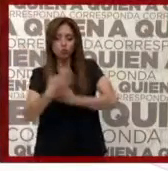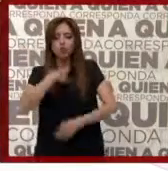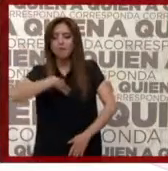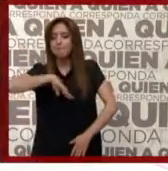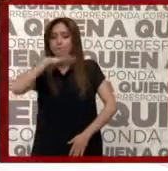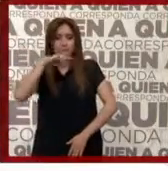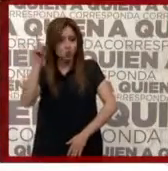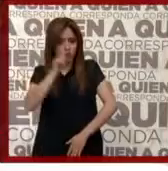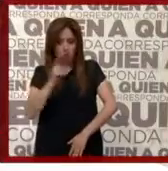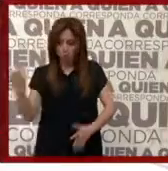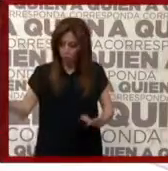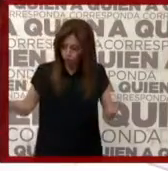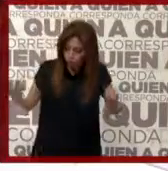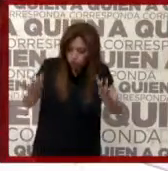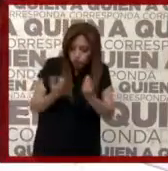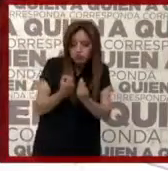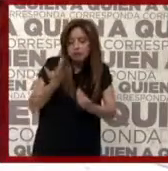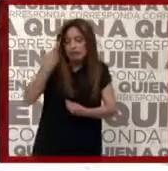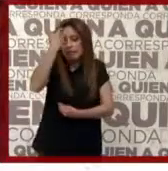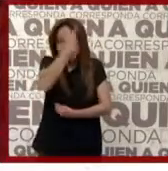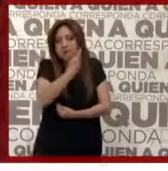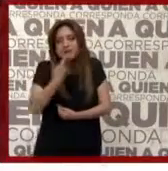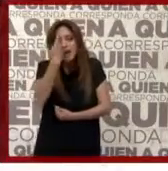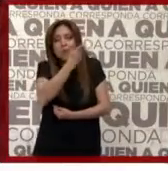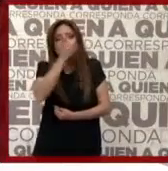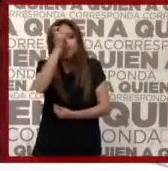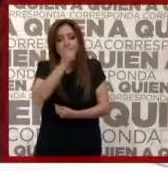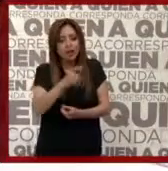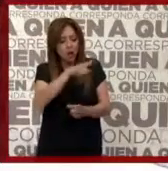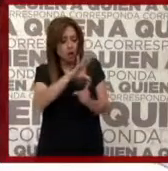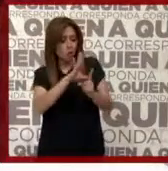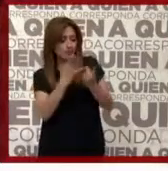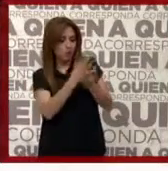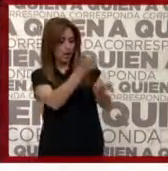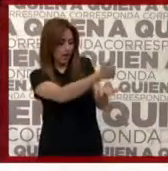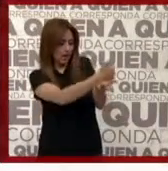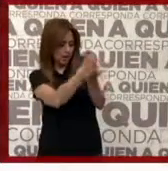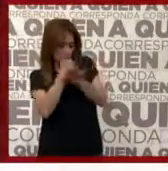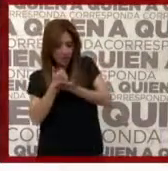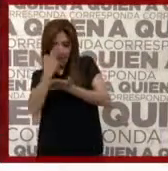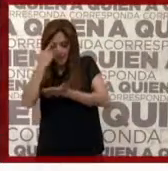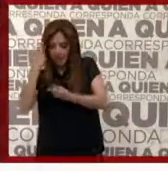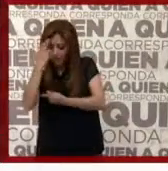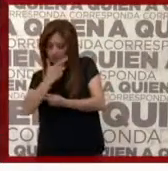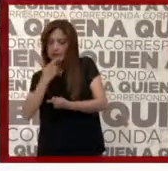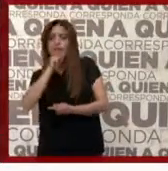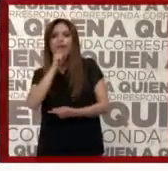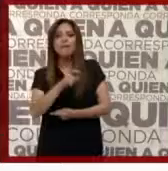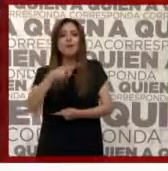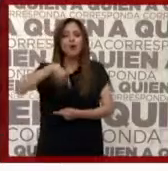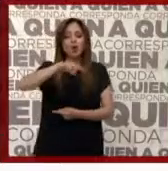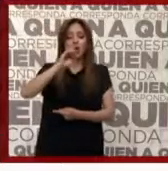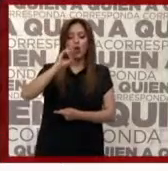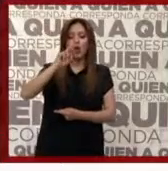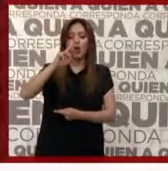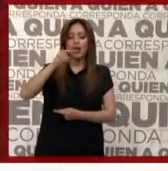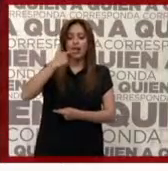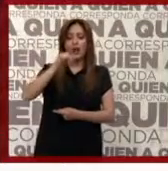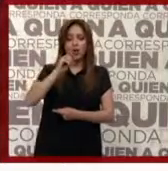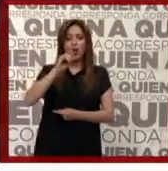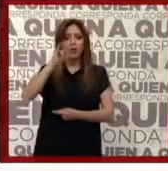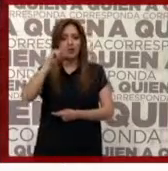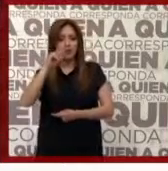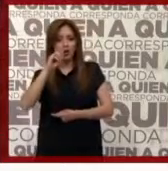no revisan el asunto técnico y se apoyan en la comisión para ese propuesto lo mismo ocurre con los órganos internos de control es muy bueno